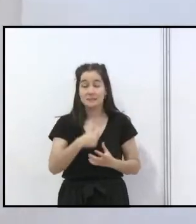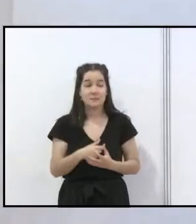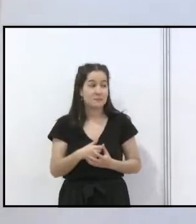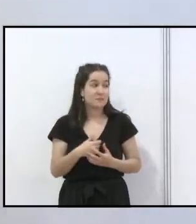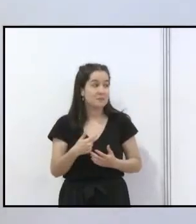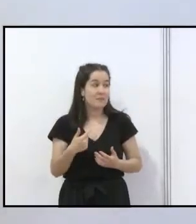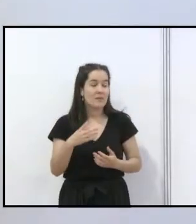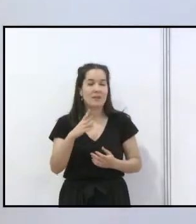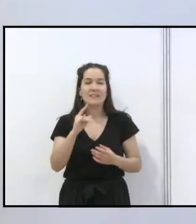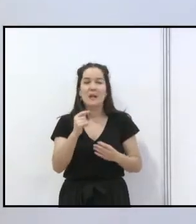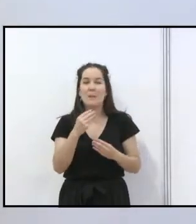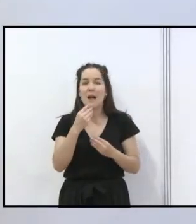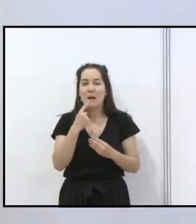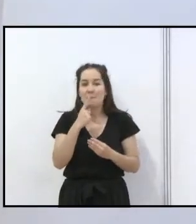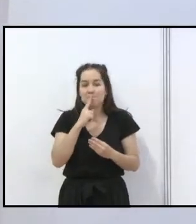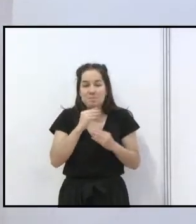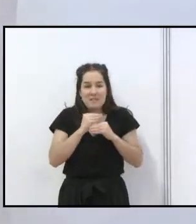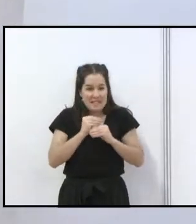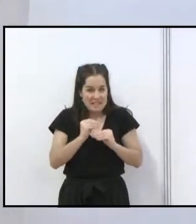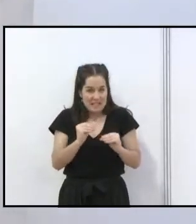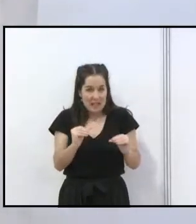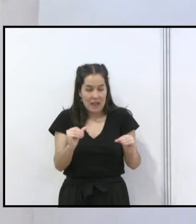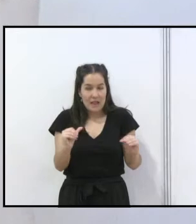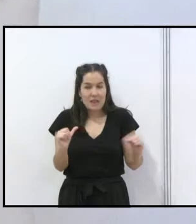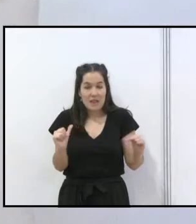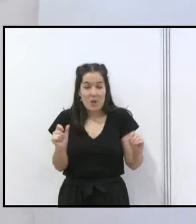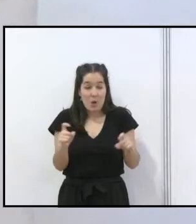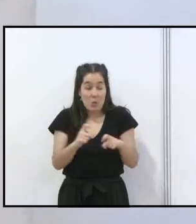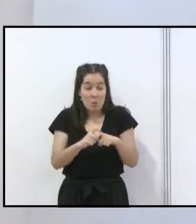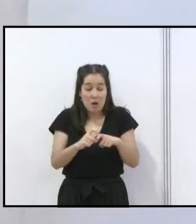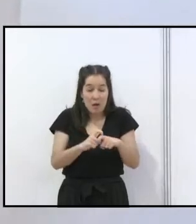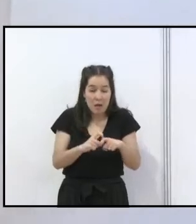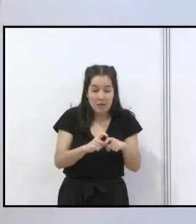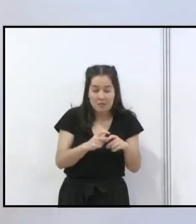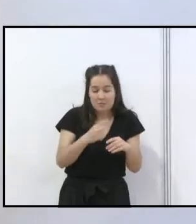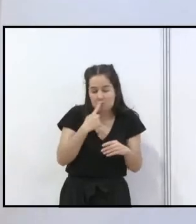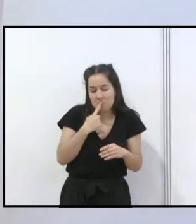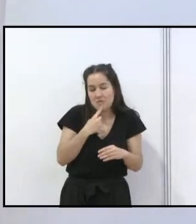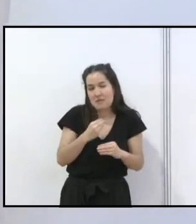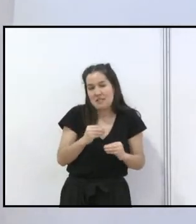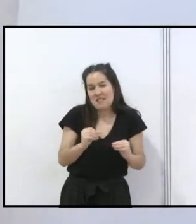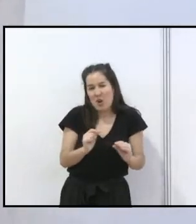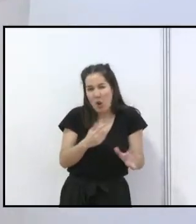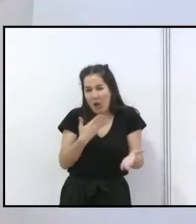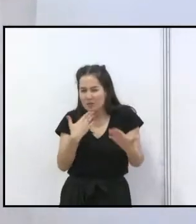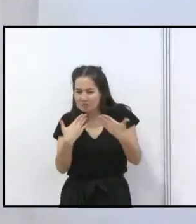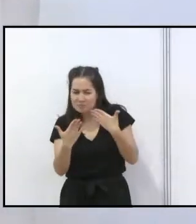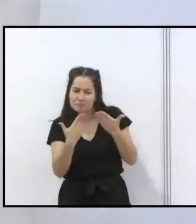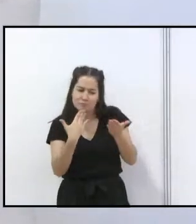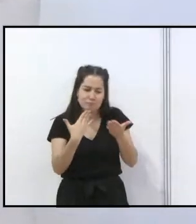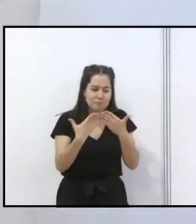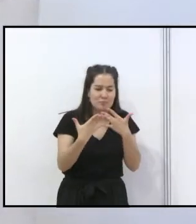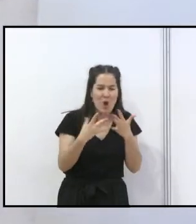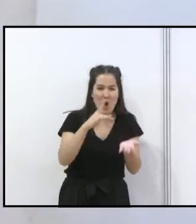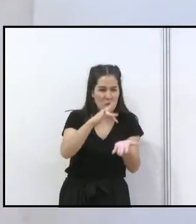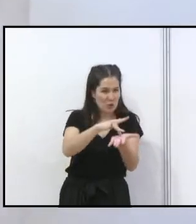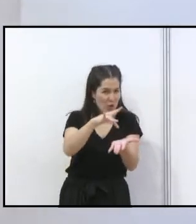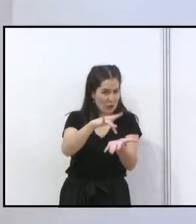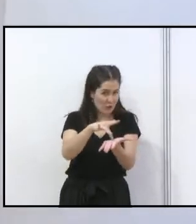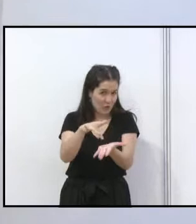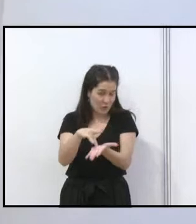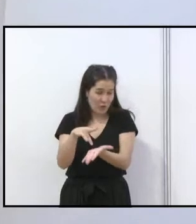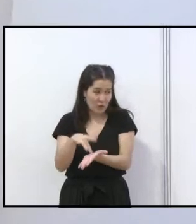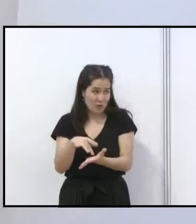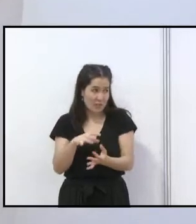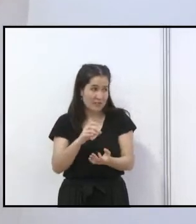del silencio, ¿no? Si hay un género que dialoga con el silencio permanentemente, perdonad el oxímoron,